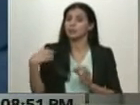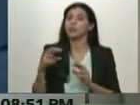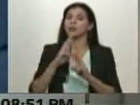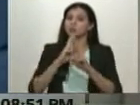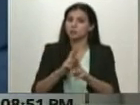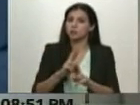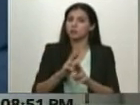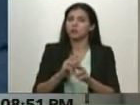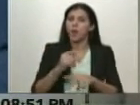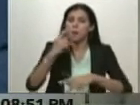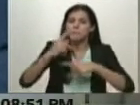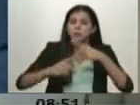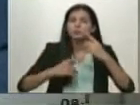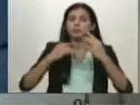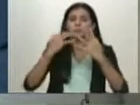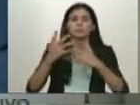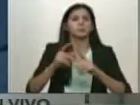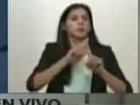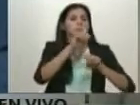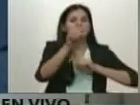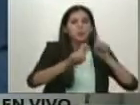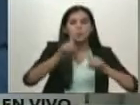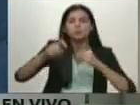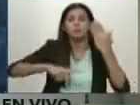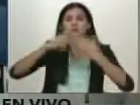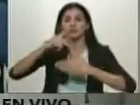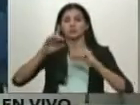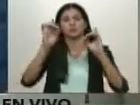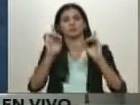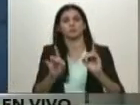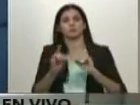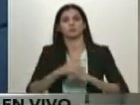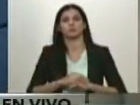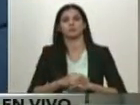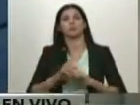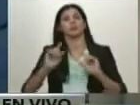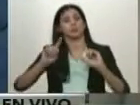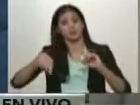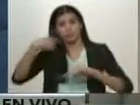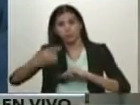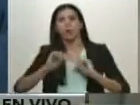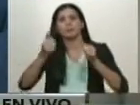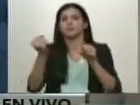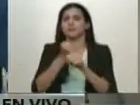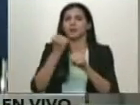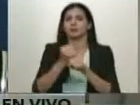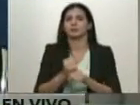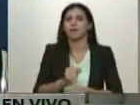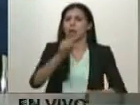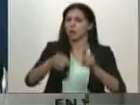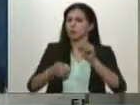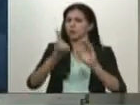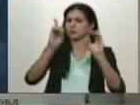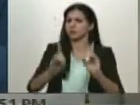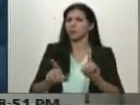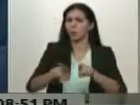estos procesos de consulta, planificación y decisión para pasar a la acción. Ya algunas de estas decisiones, como lo hicimos el sábado,